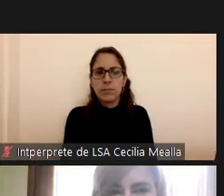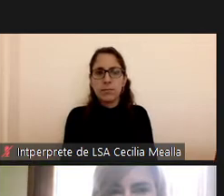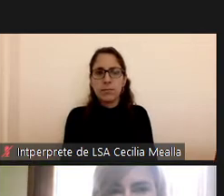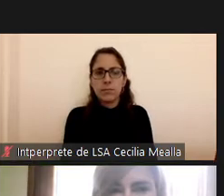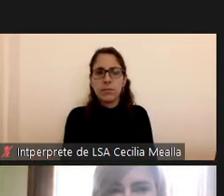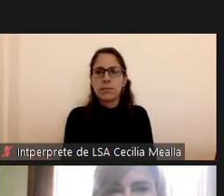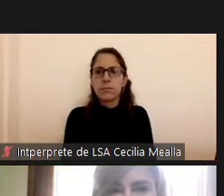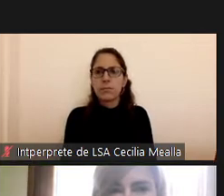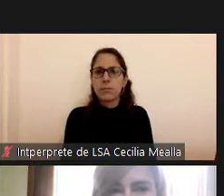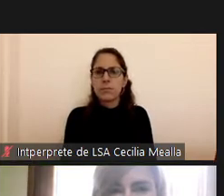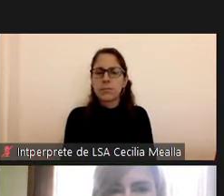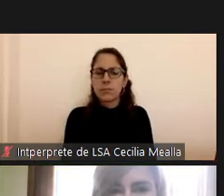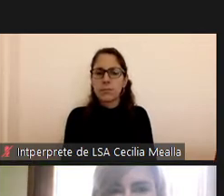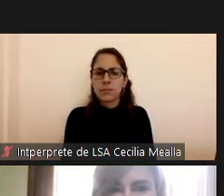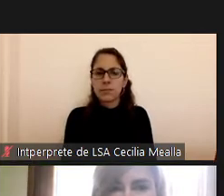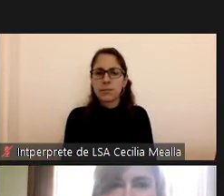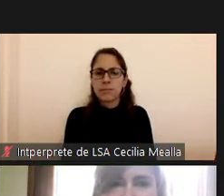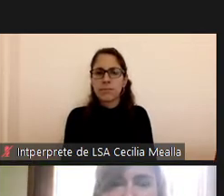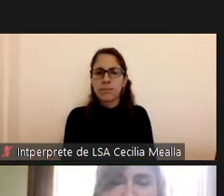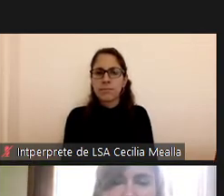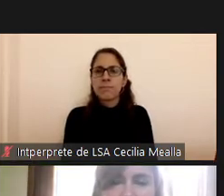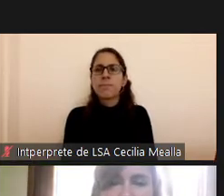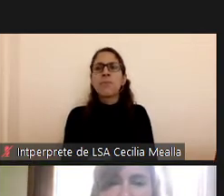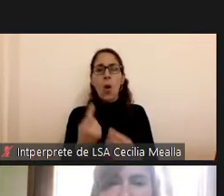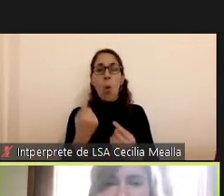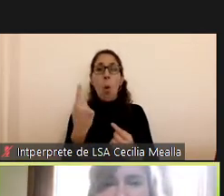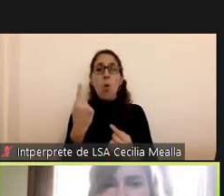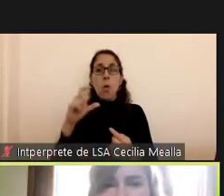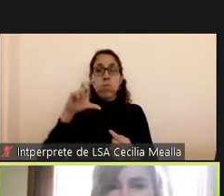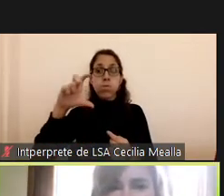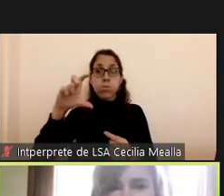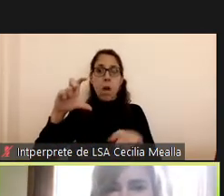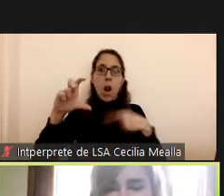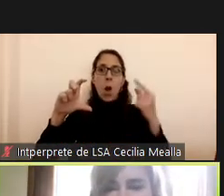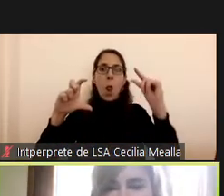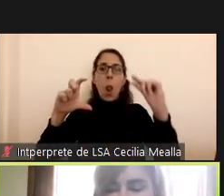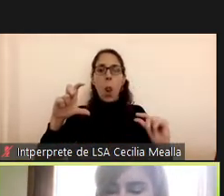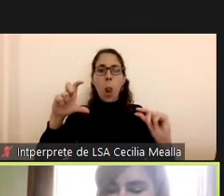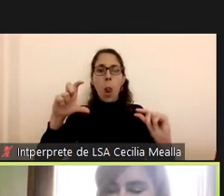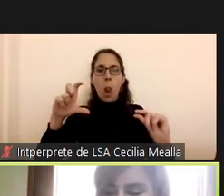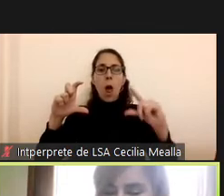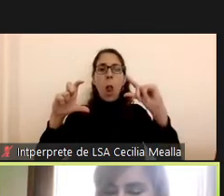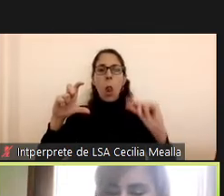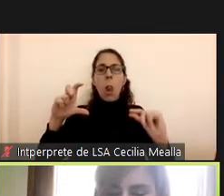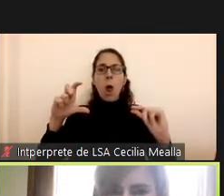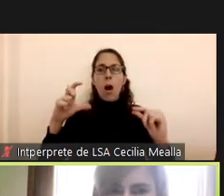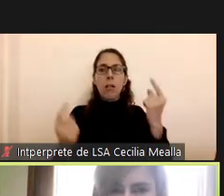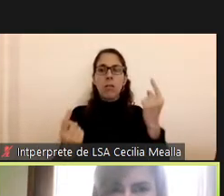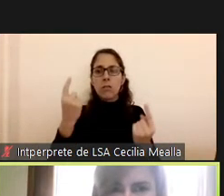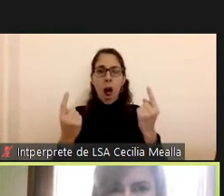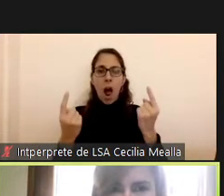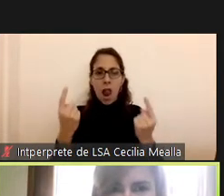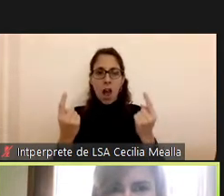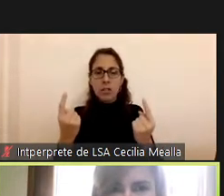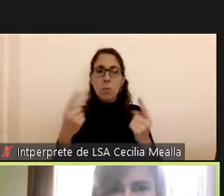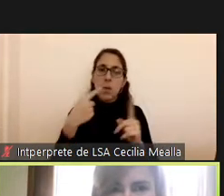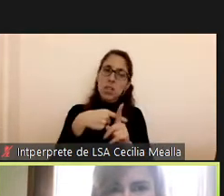¿Cómo fue? ¿En cuál, ¿Cómo es la pregunta, profe? Disculpe. en cuál es más delgada la pared? ¿En las gram positivas o negativas?